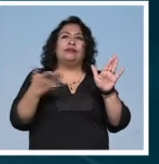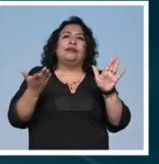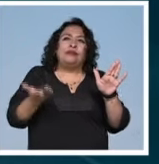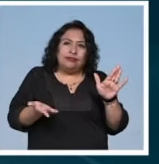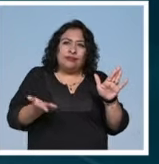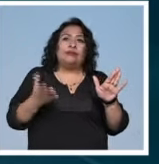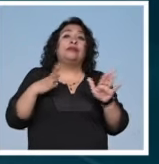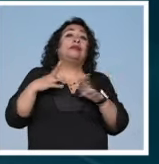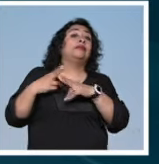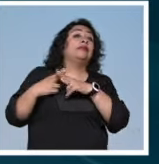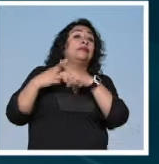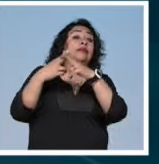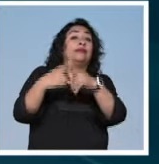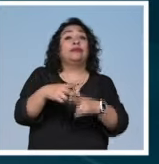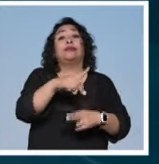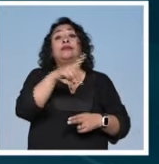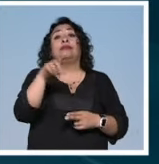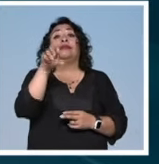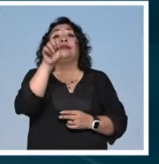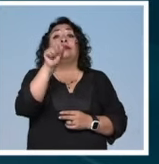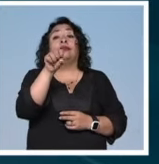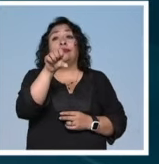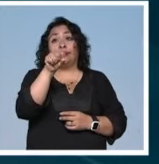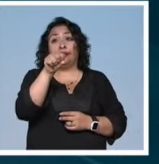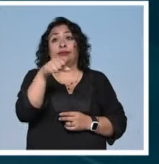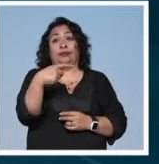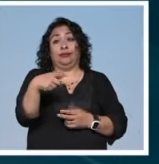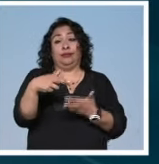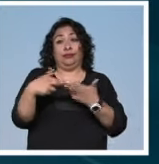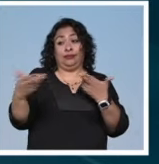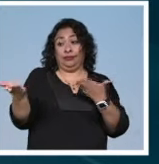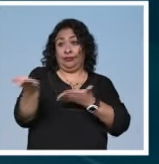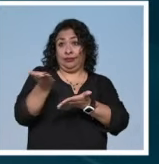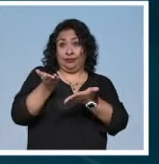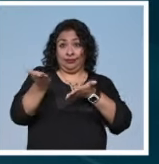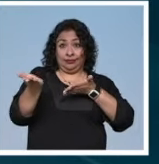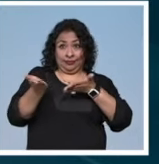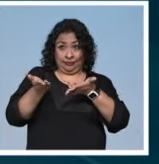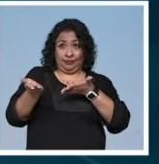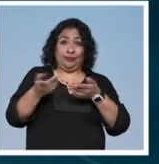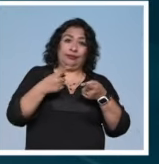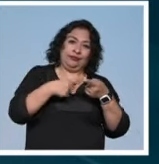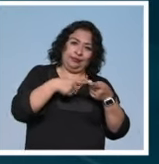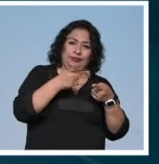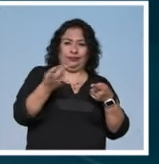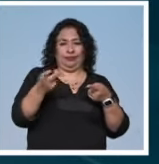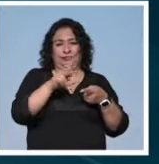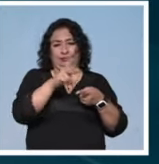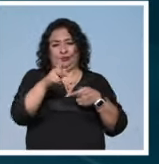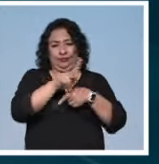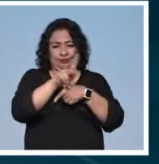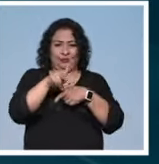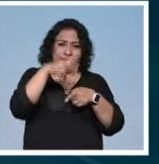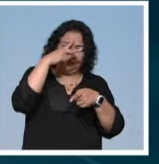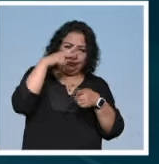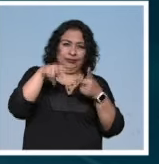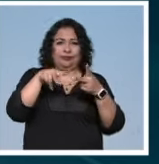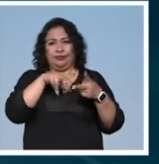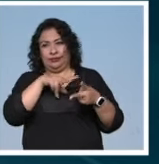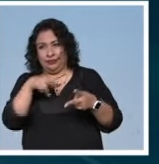del aniversario 160 de nuestras relaciones diplomáticas entre nuestros dos países.